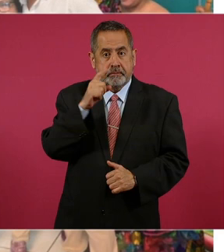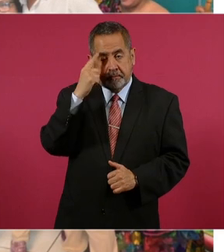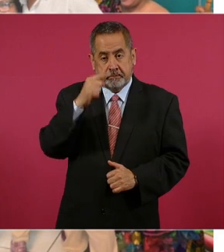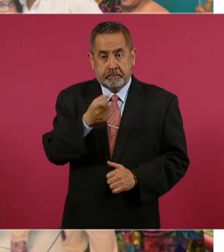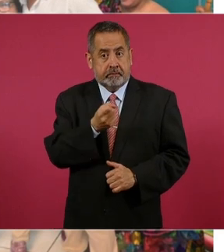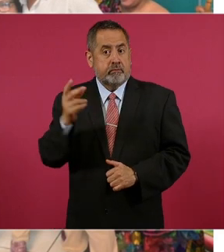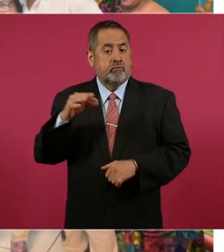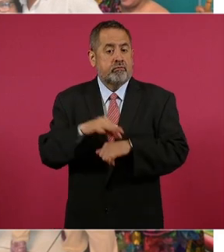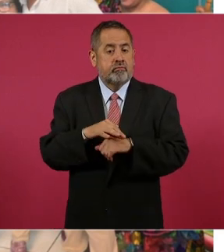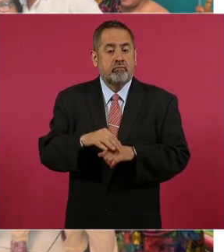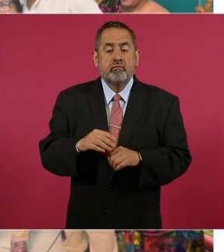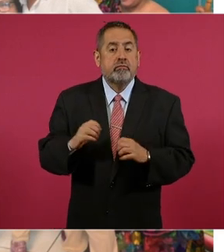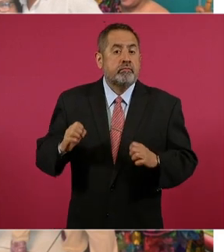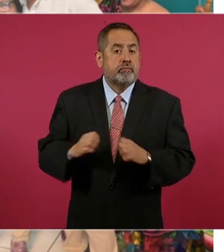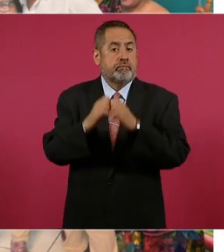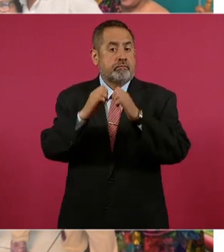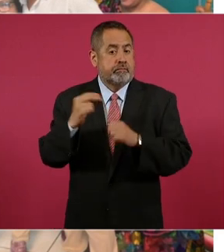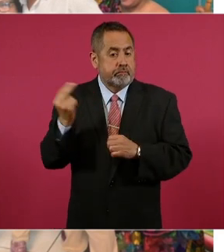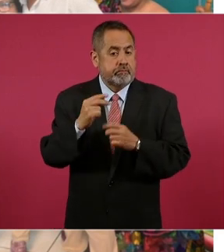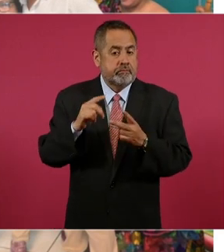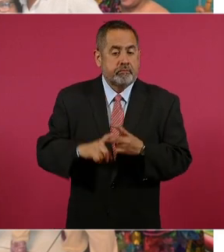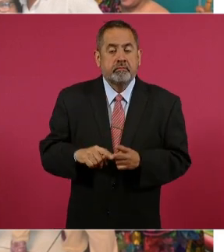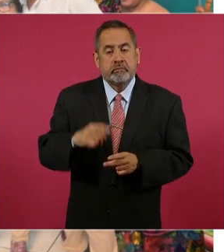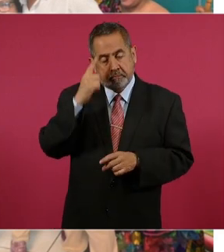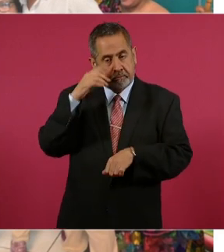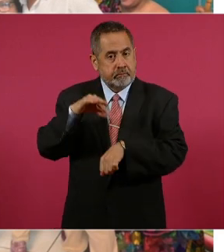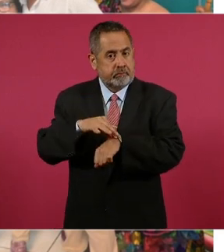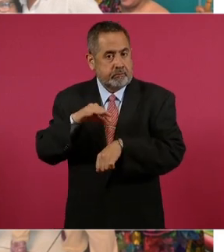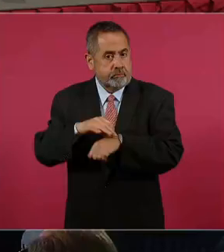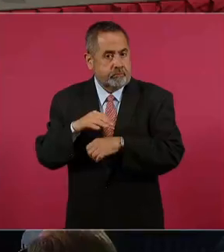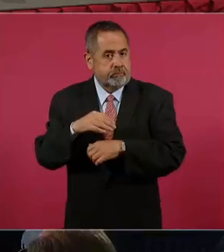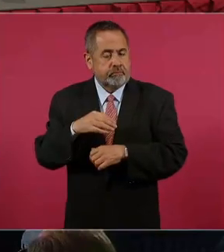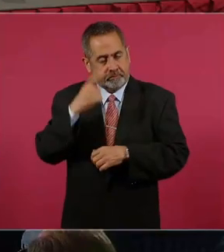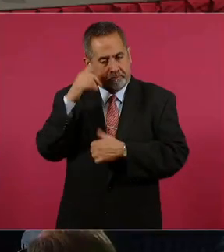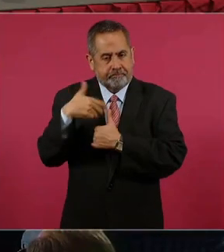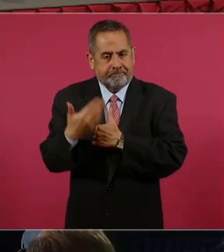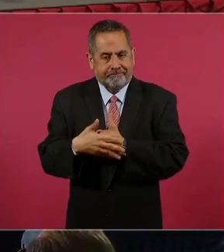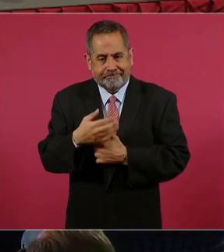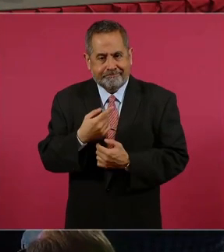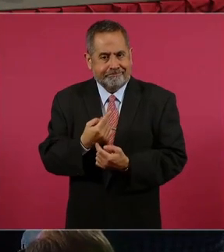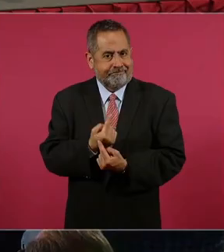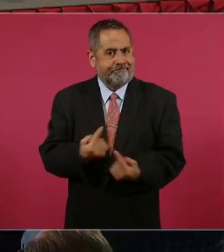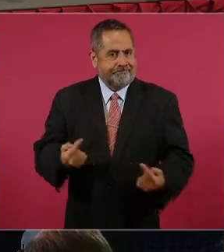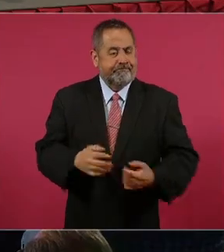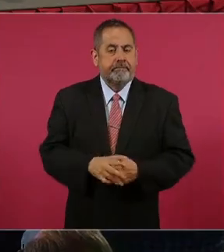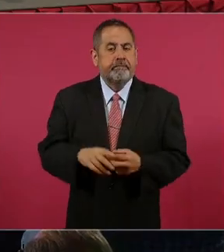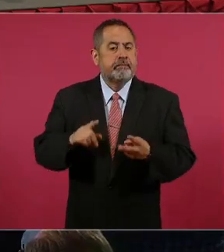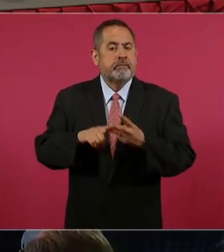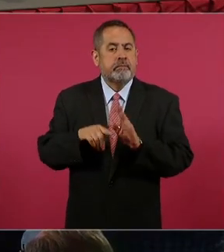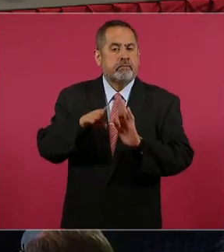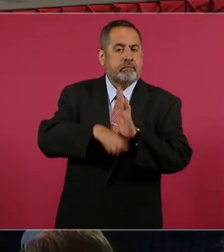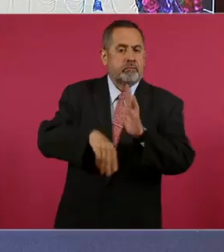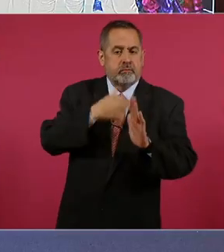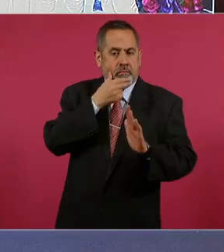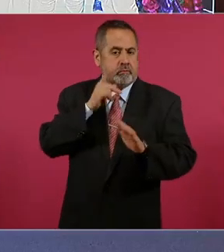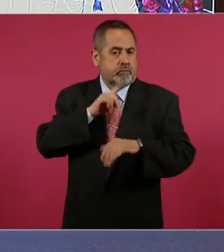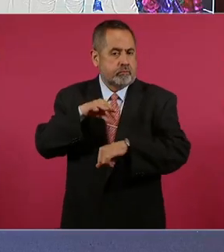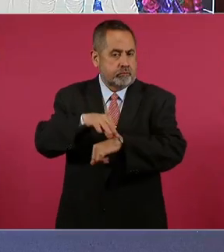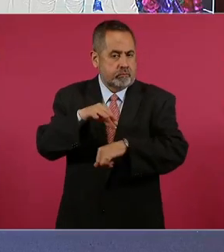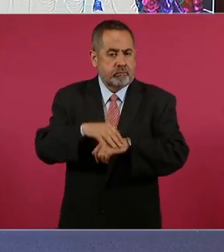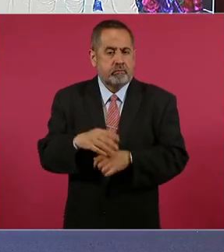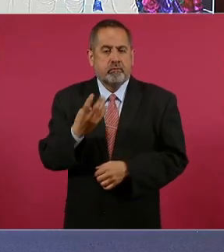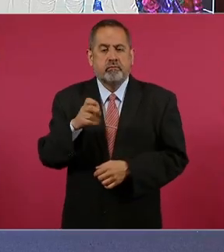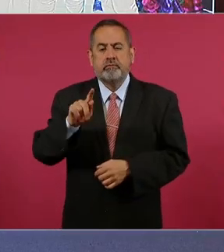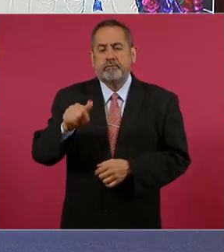487, pediatras, 486 pediatras que son tan necesarios, ginecólogos, ginecólogas, 376,